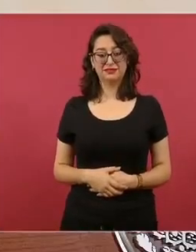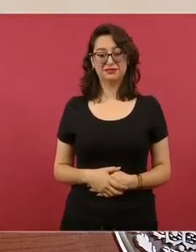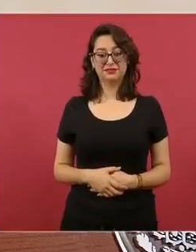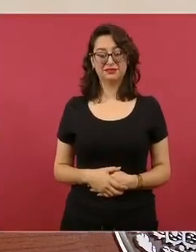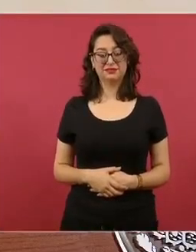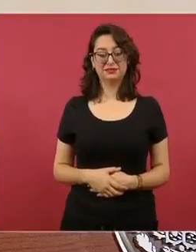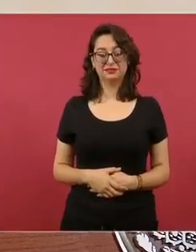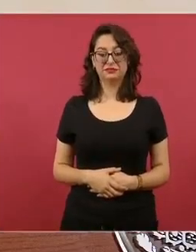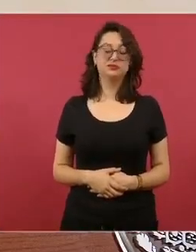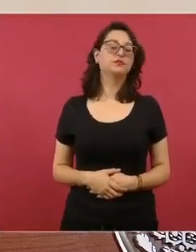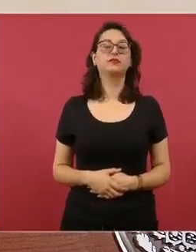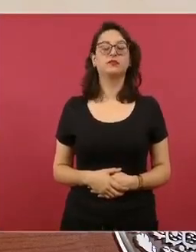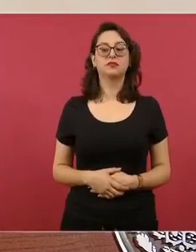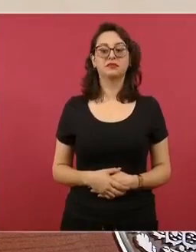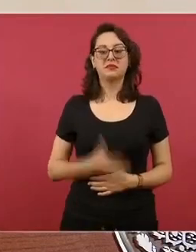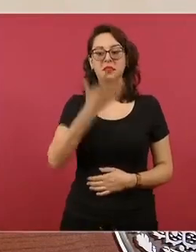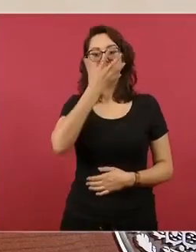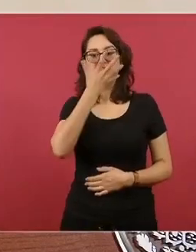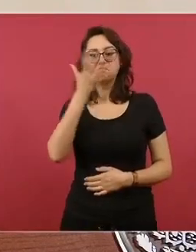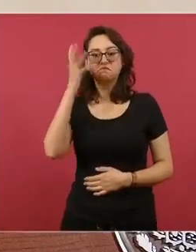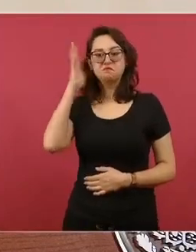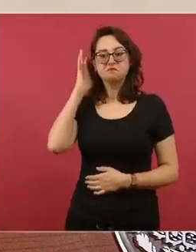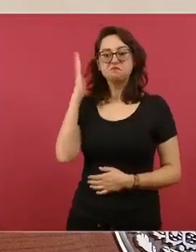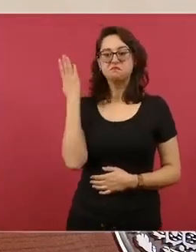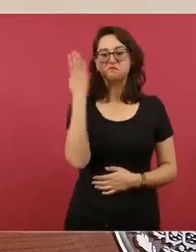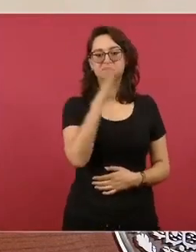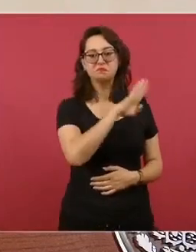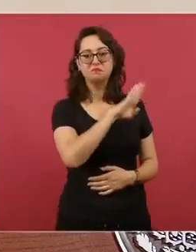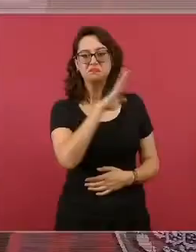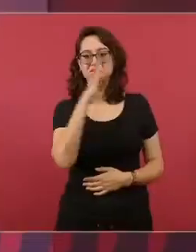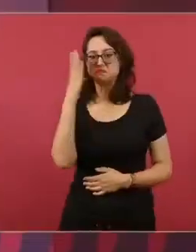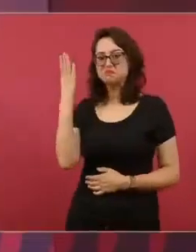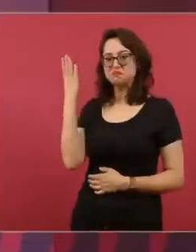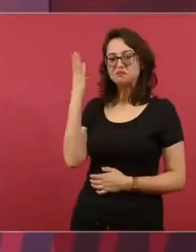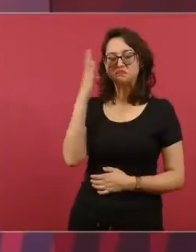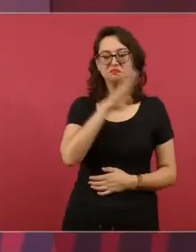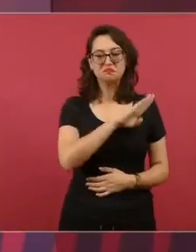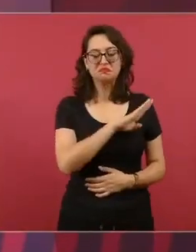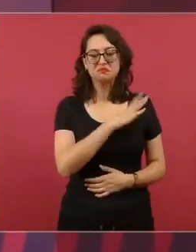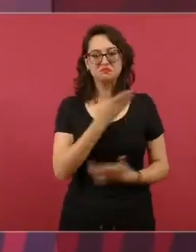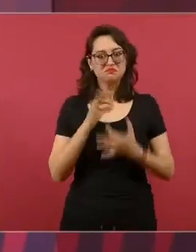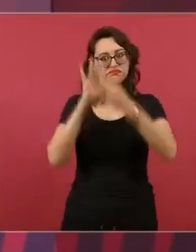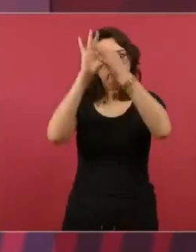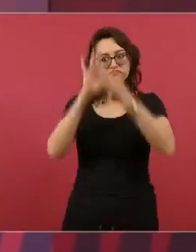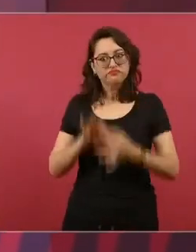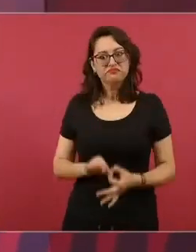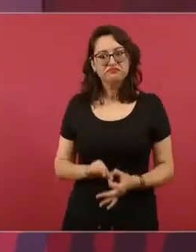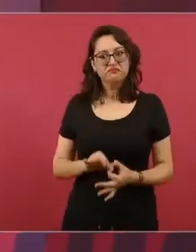Como dicen una cosa, dicen otra. No hay congruencia.